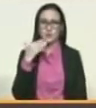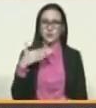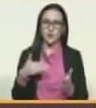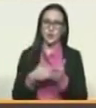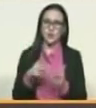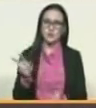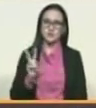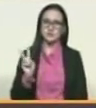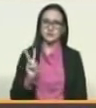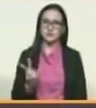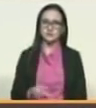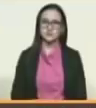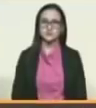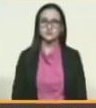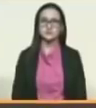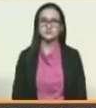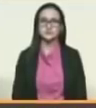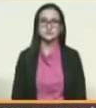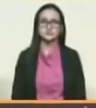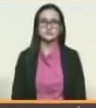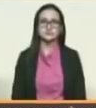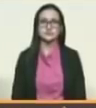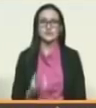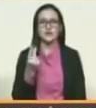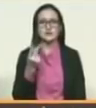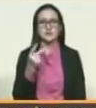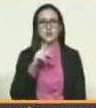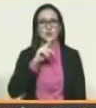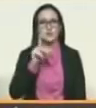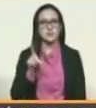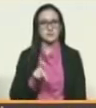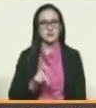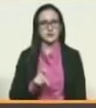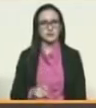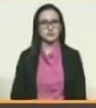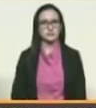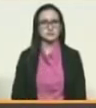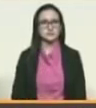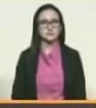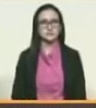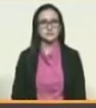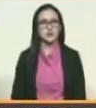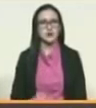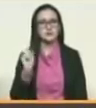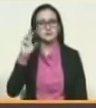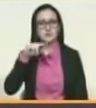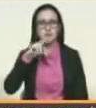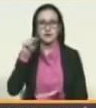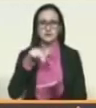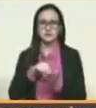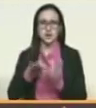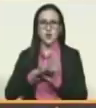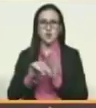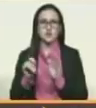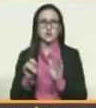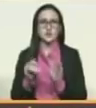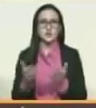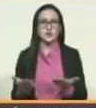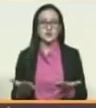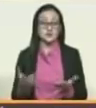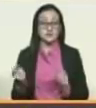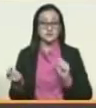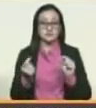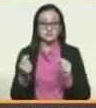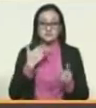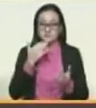la República Bolivariana de Venezuela? Y la segunda pregunta en relación a si la Asamblea Nacional Constituyente de alguna manera va a discutir